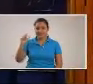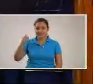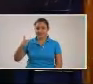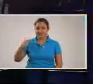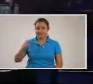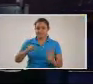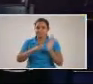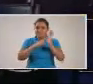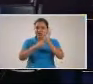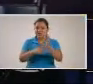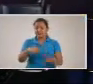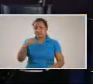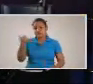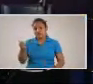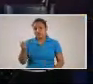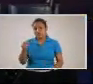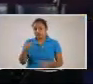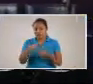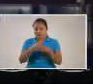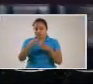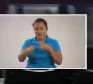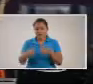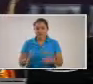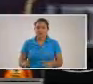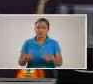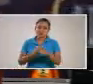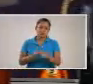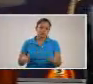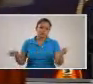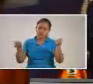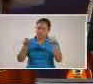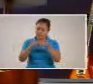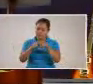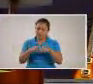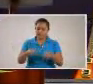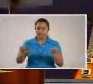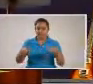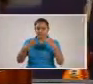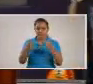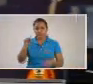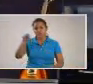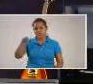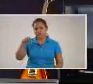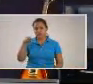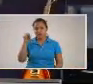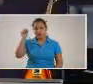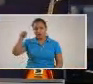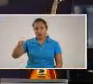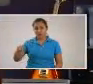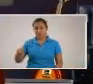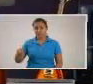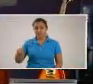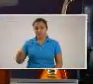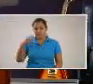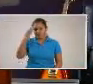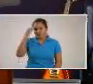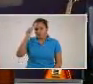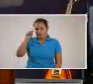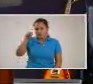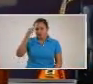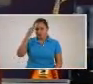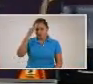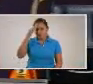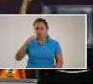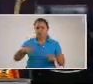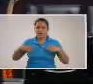provincias ucranianas con el mismo asunto. Y entonces usted oye, por ejemplo, noticias, yo no sé si usted se enteró de esto, pero hay